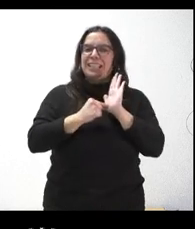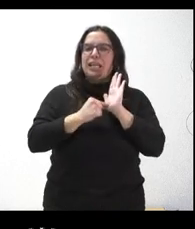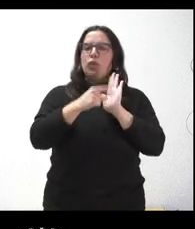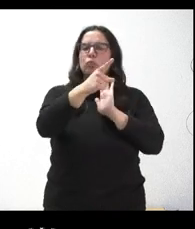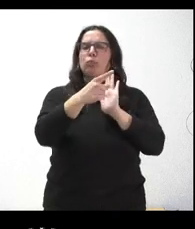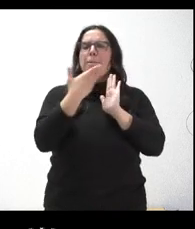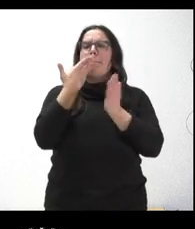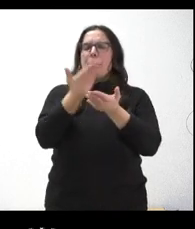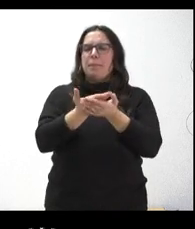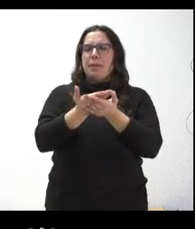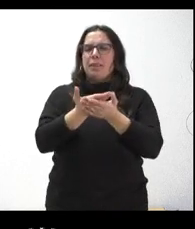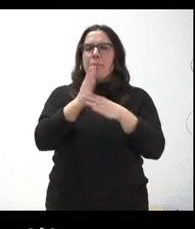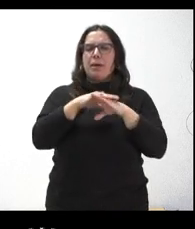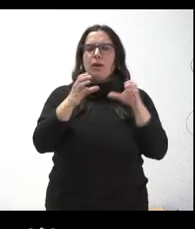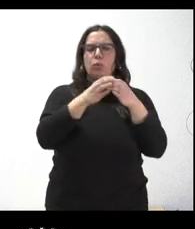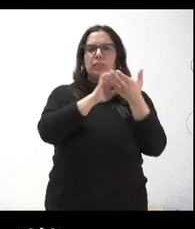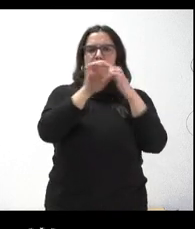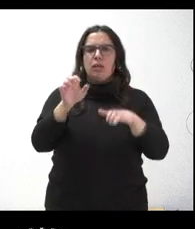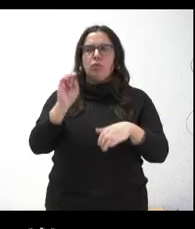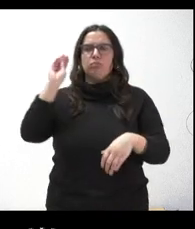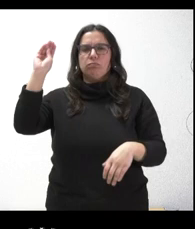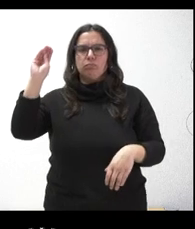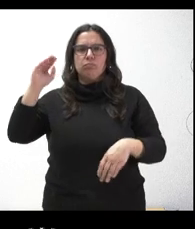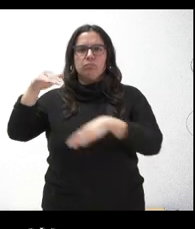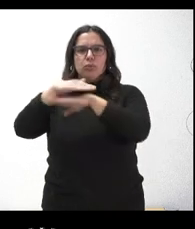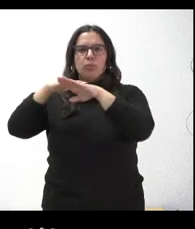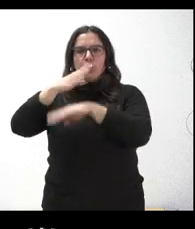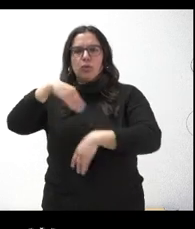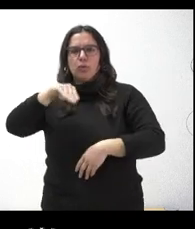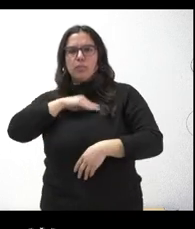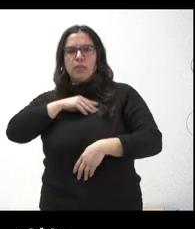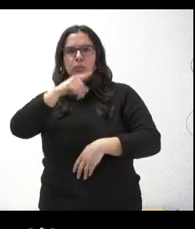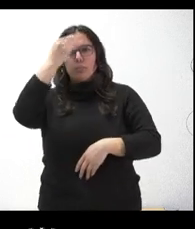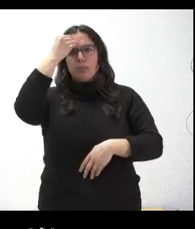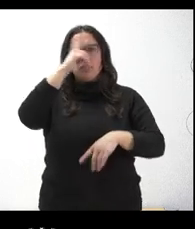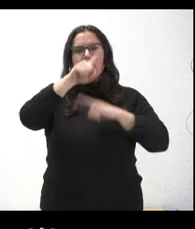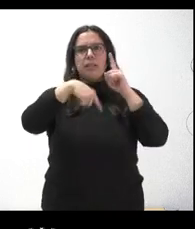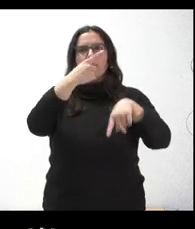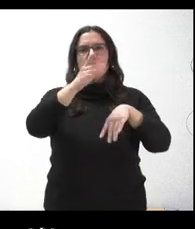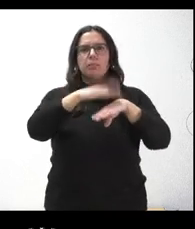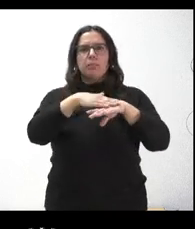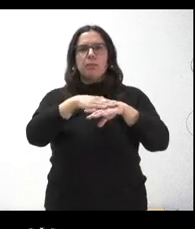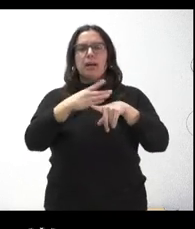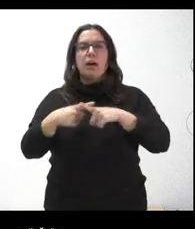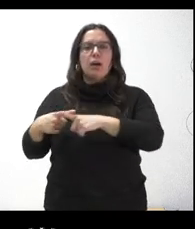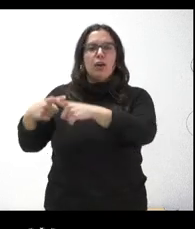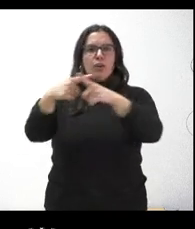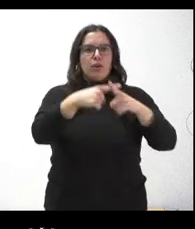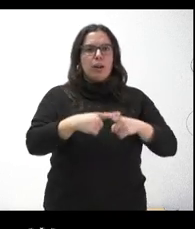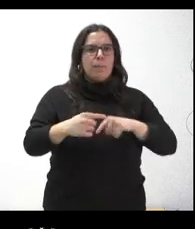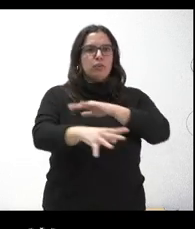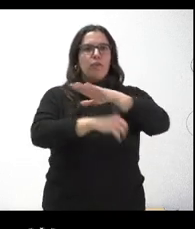para la junta a nivel central si cree que los cumplen en el reparto del fondo de compensación interterritorial acaba de